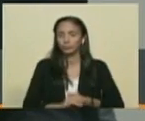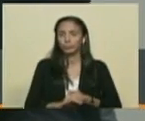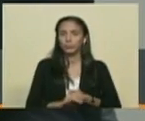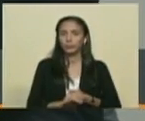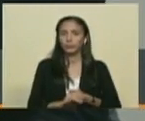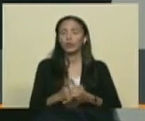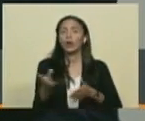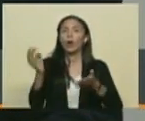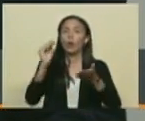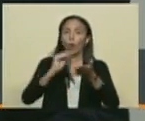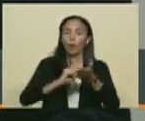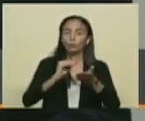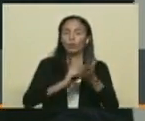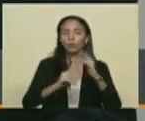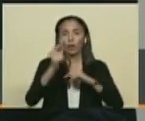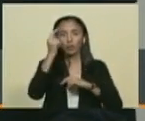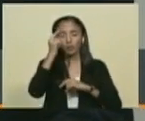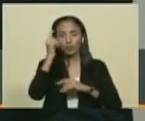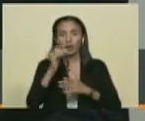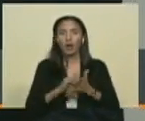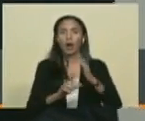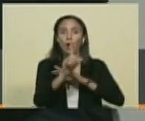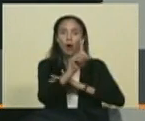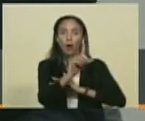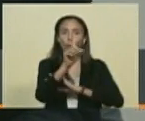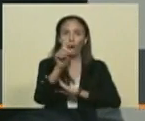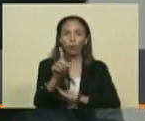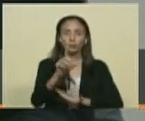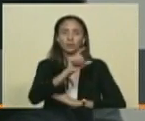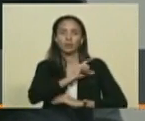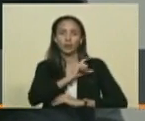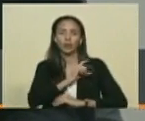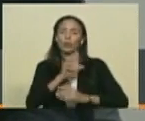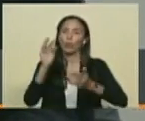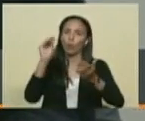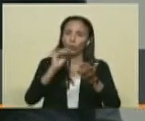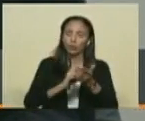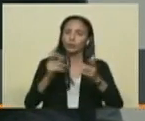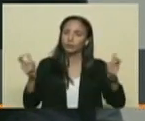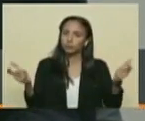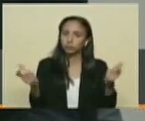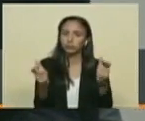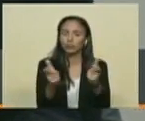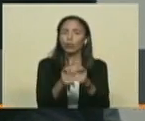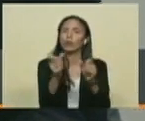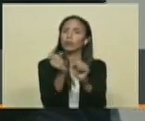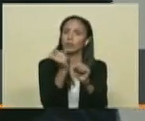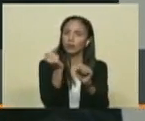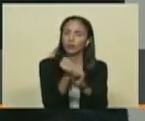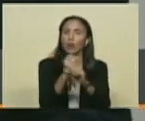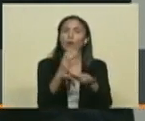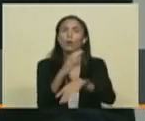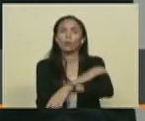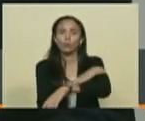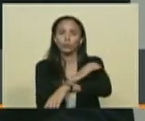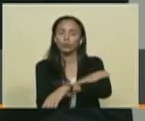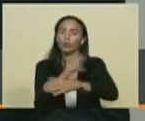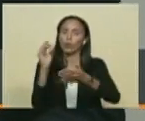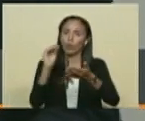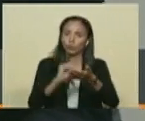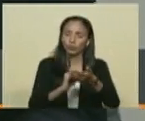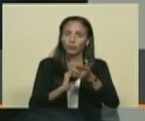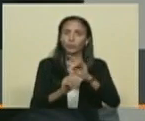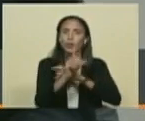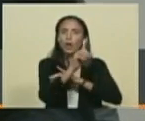entonces el próximo día 11 de enero para una reunión de trabajo con la oposición venezolana. El día